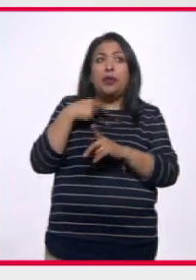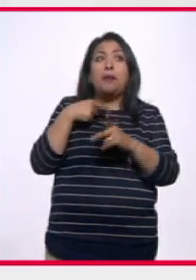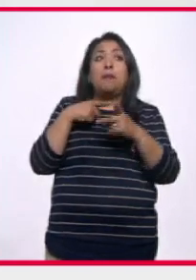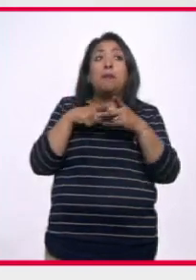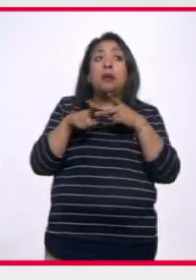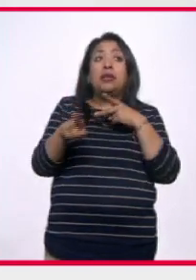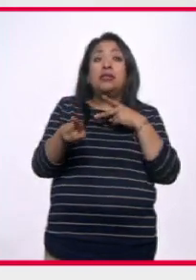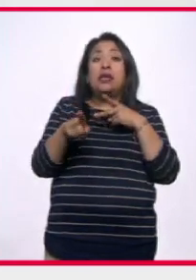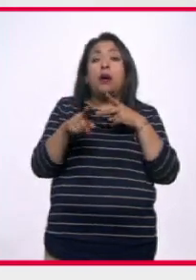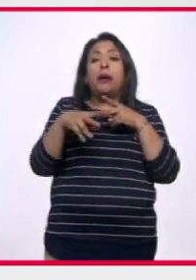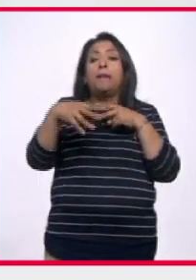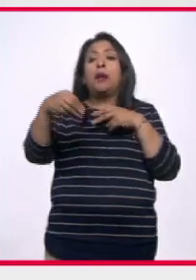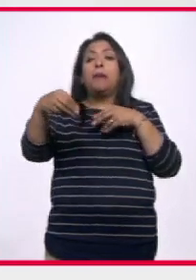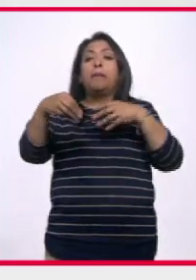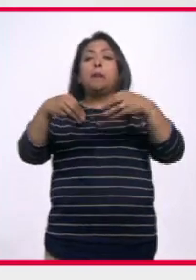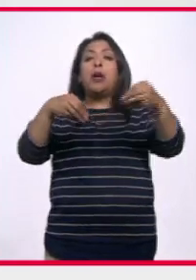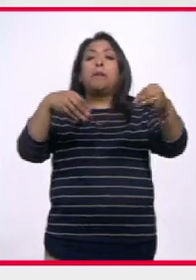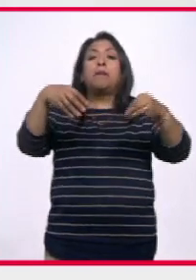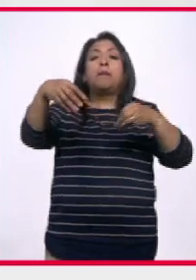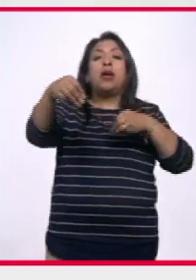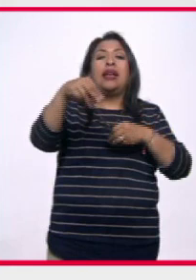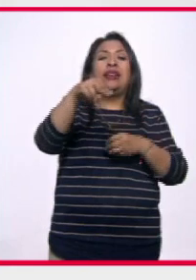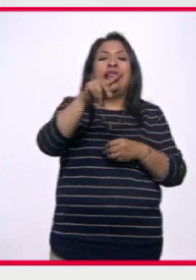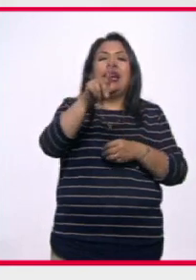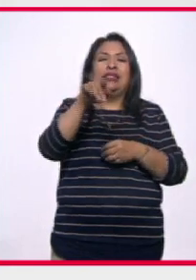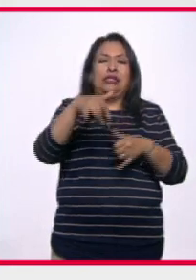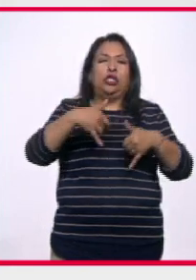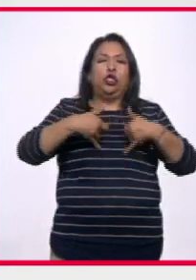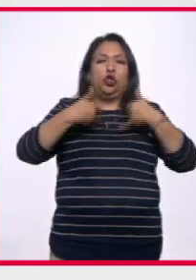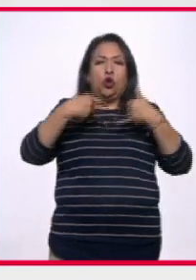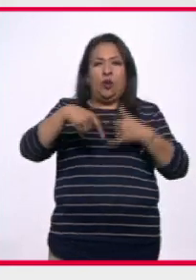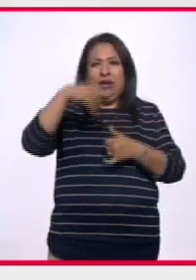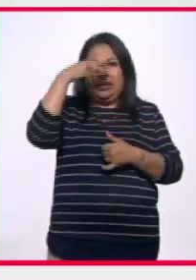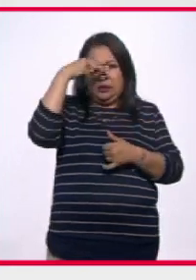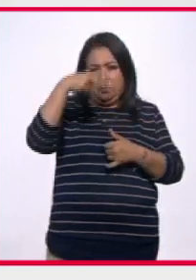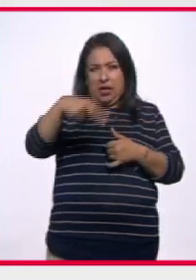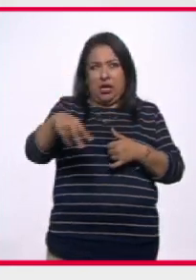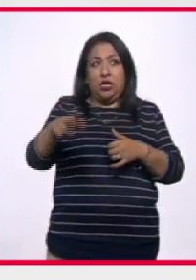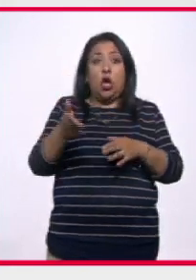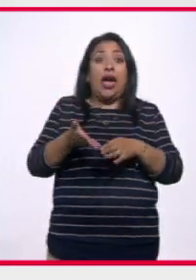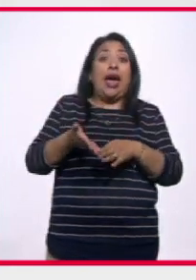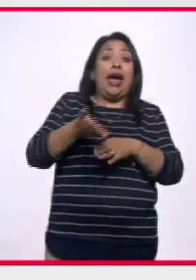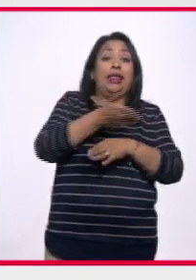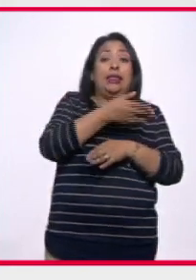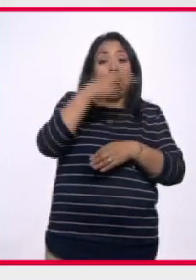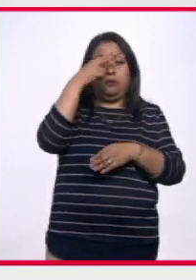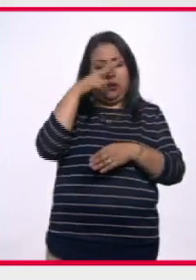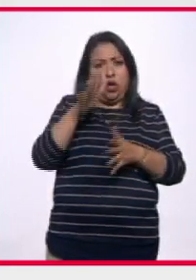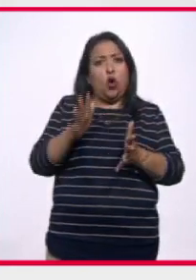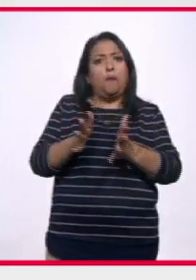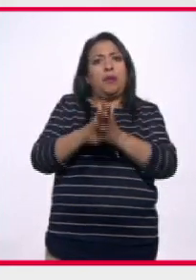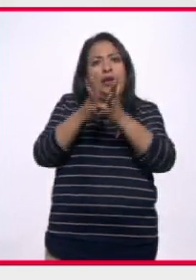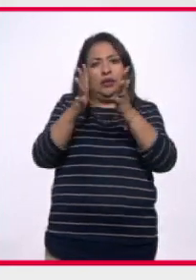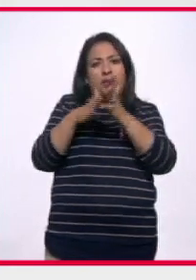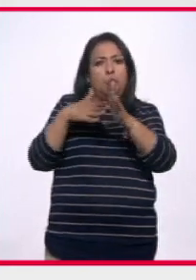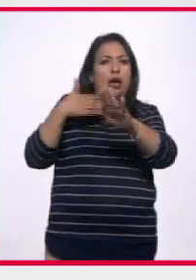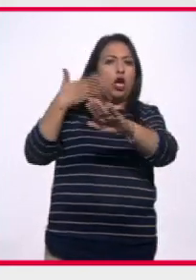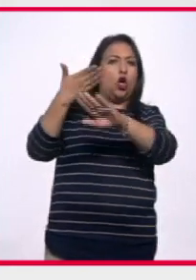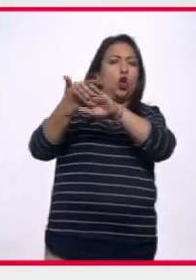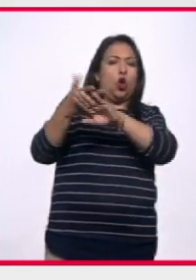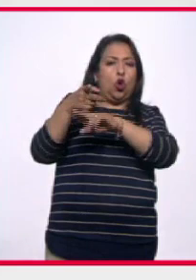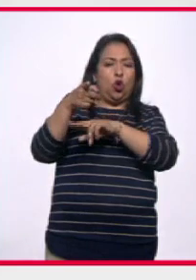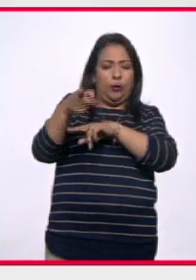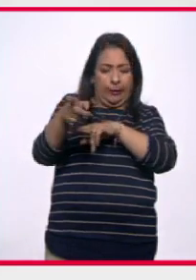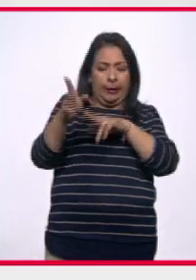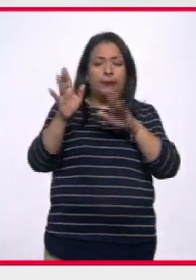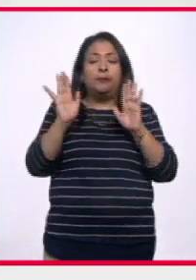brotes nazis habían juventudes nazis en méxico antes de que méxico tomara partido en contra del eje